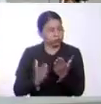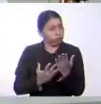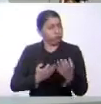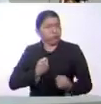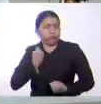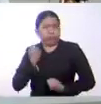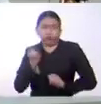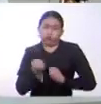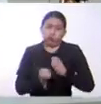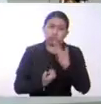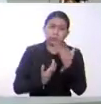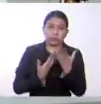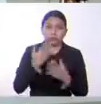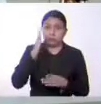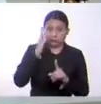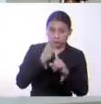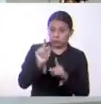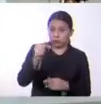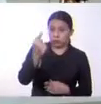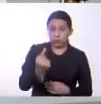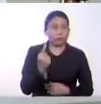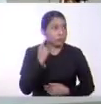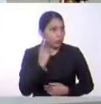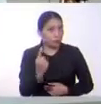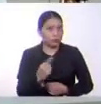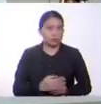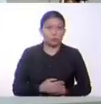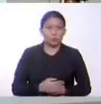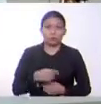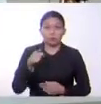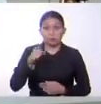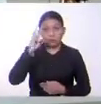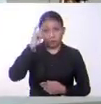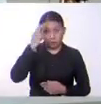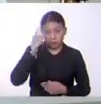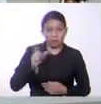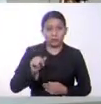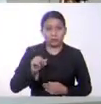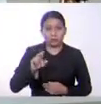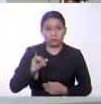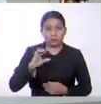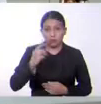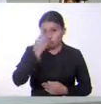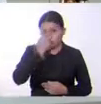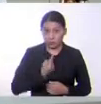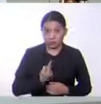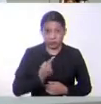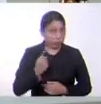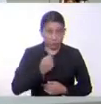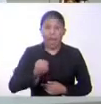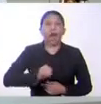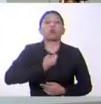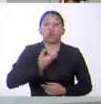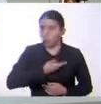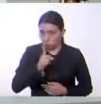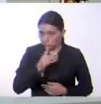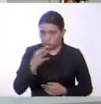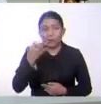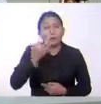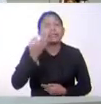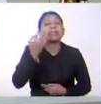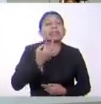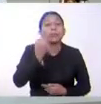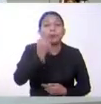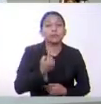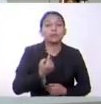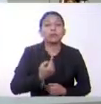Ah, ok. Quiere decir que el hablante lírico o ese yo lírico no necesariamente es el autor. Digamos, si la